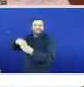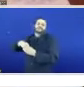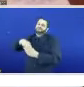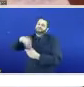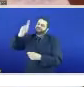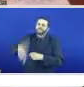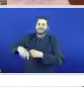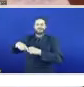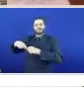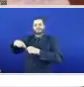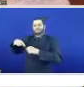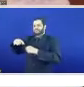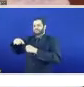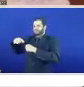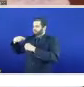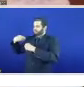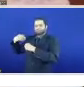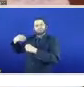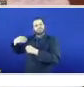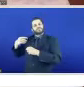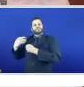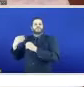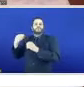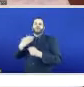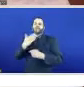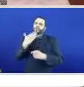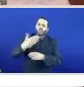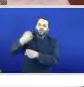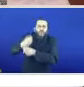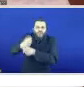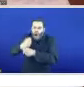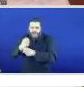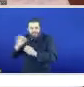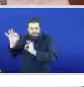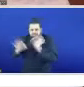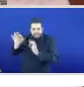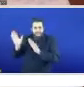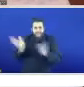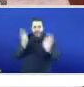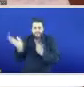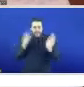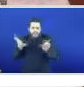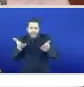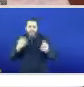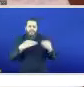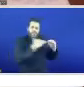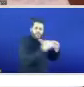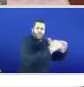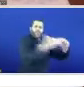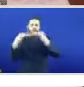que expandir la paridad en la vida política y en la toma de decisiones cualitativamente, tal como lo ha explicado